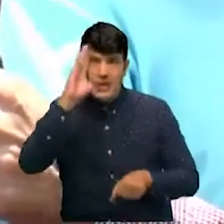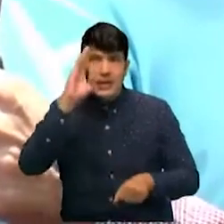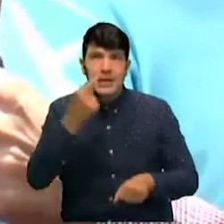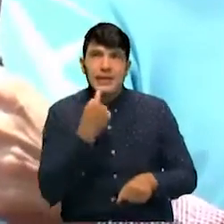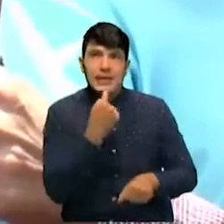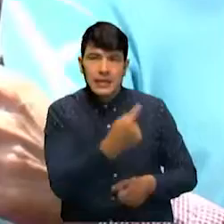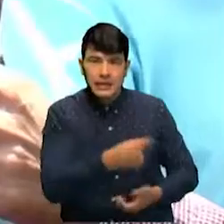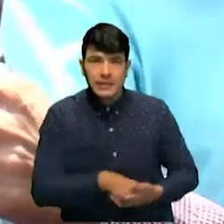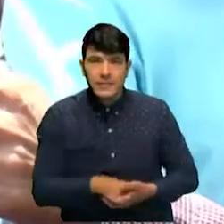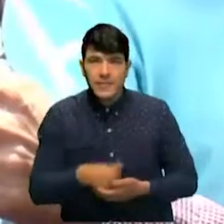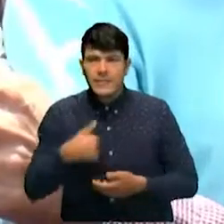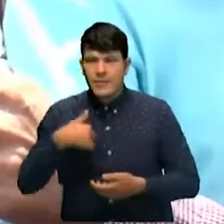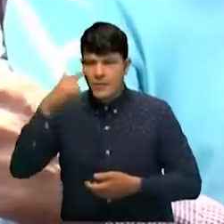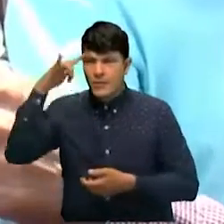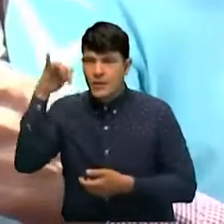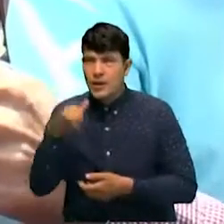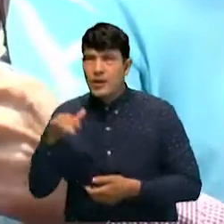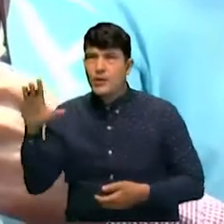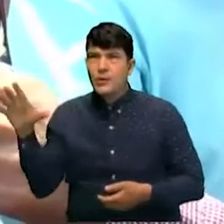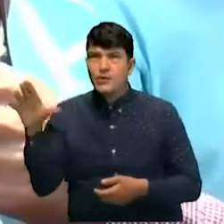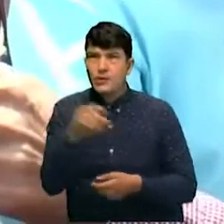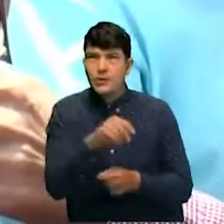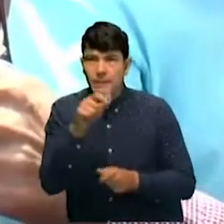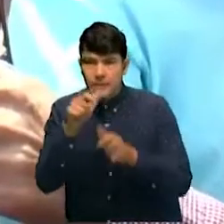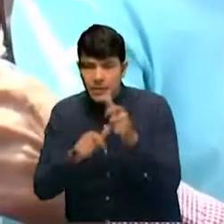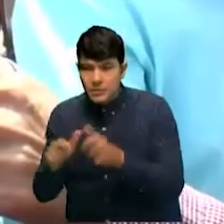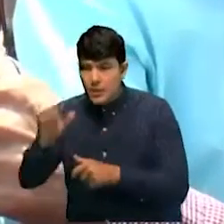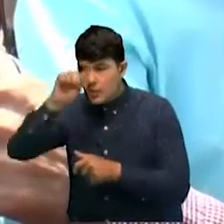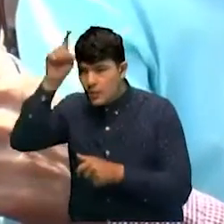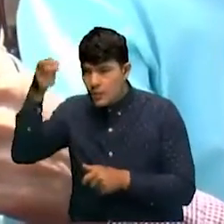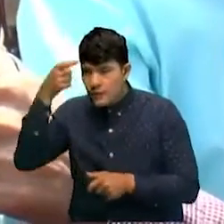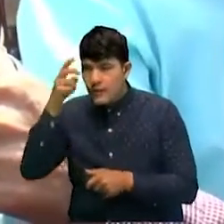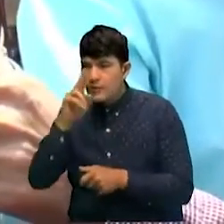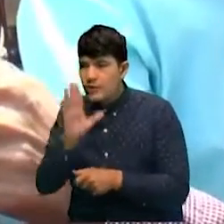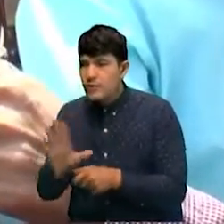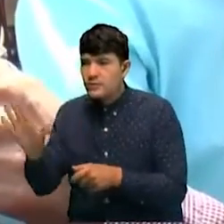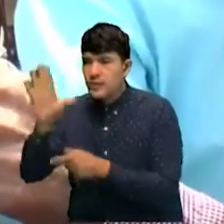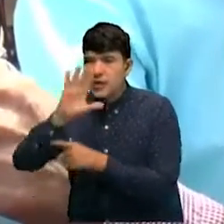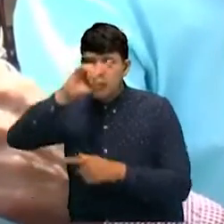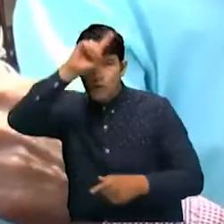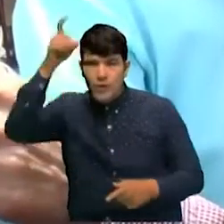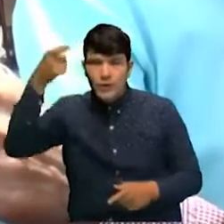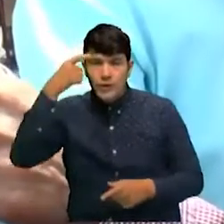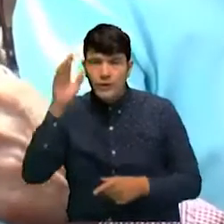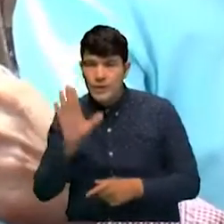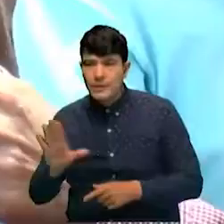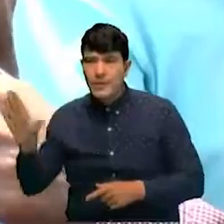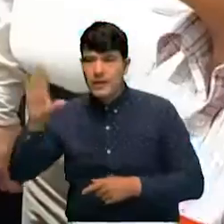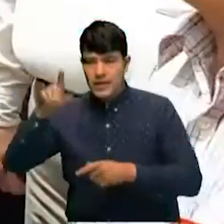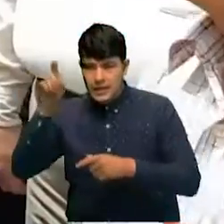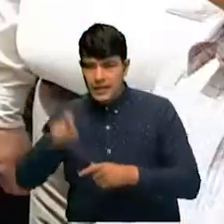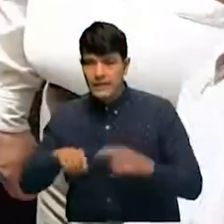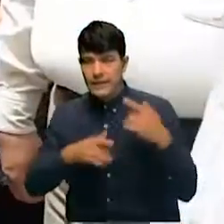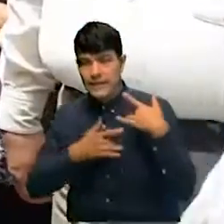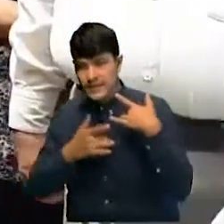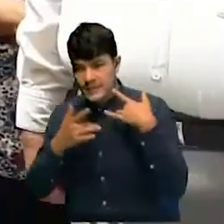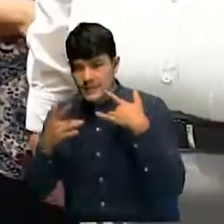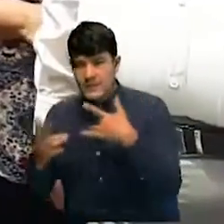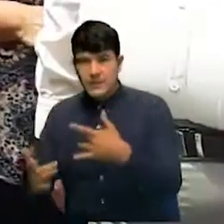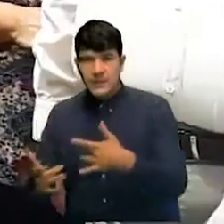creo que todas las personas y el gobierno nacional y el gobierno departamental debe dar su granito de arena para